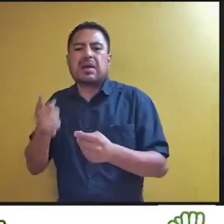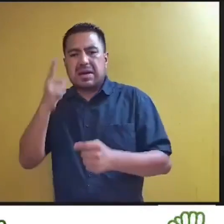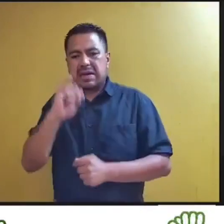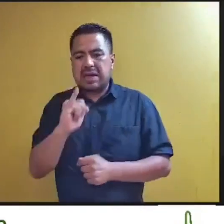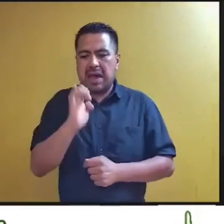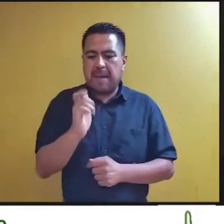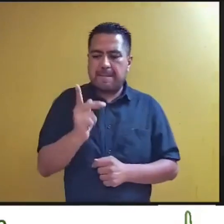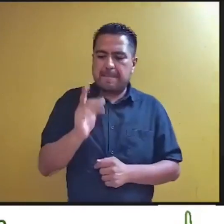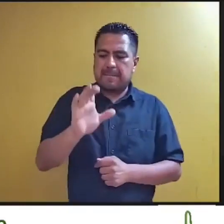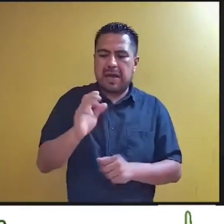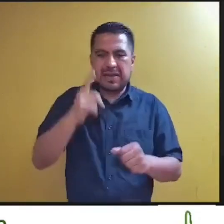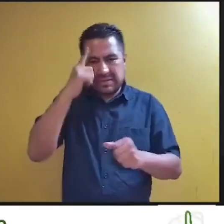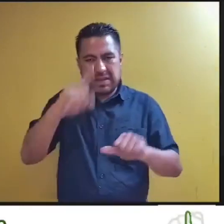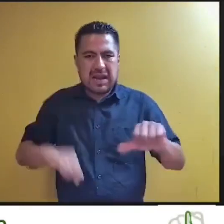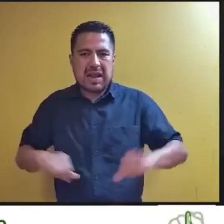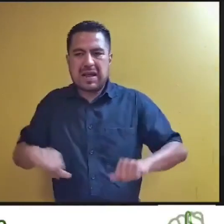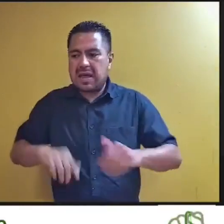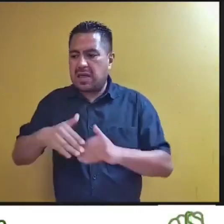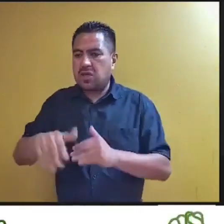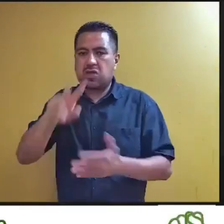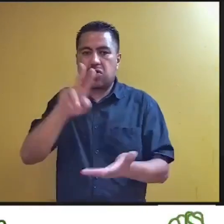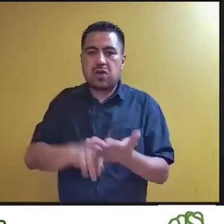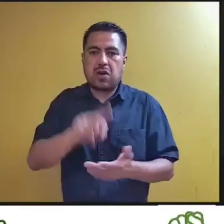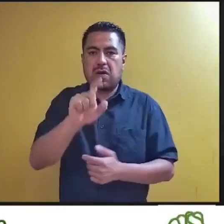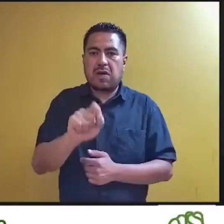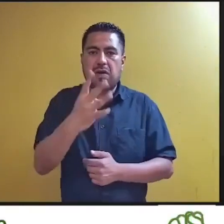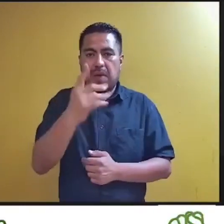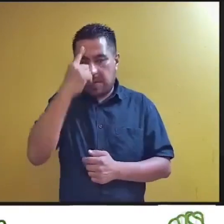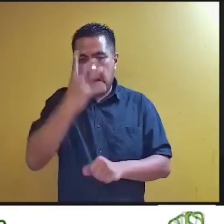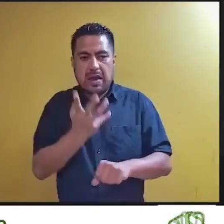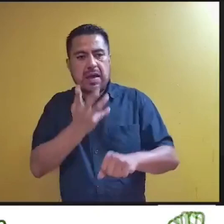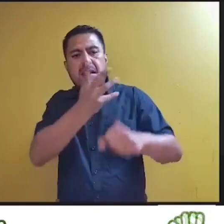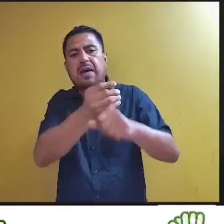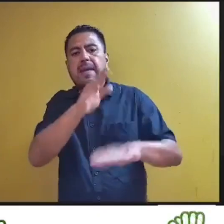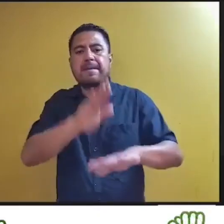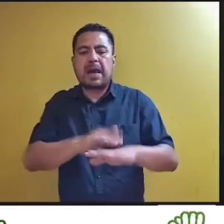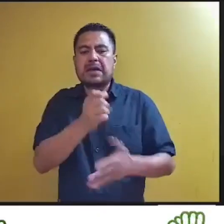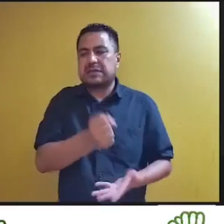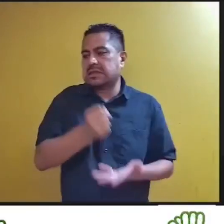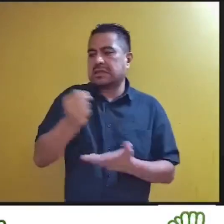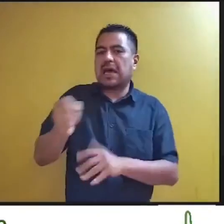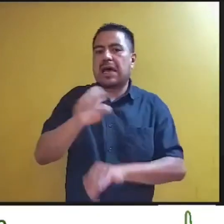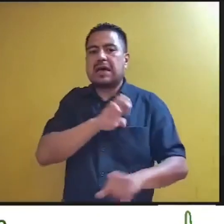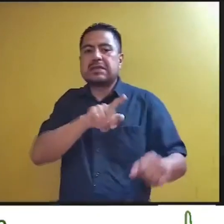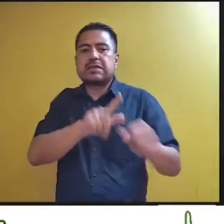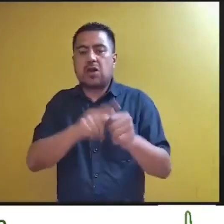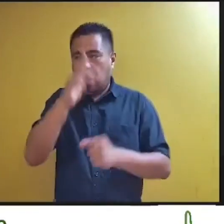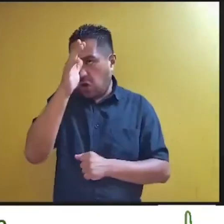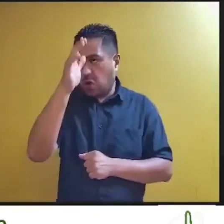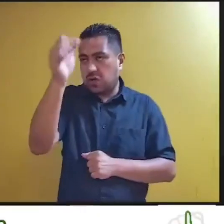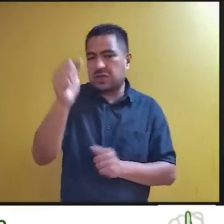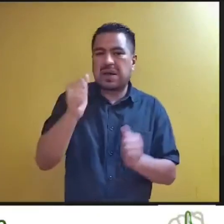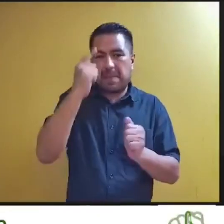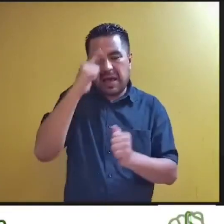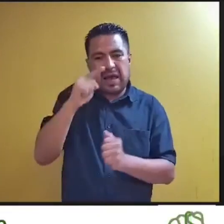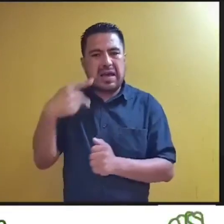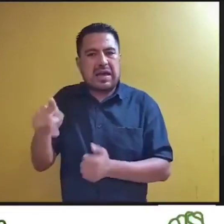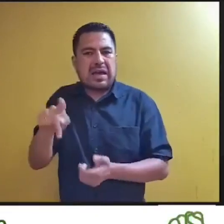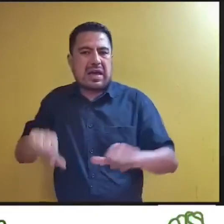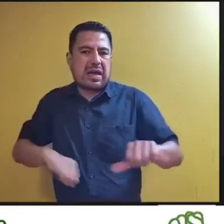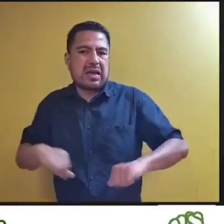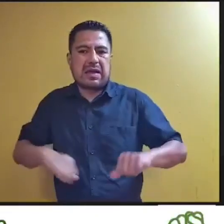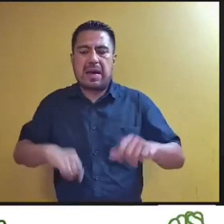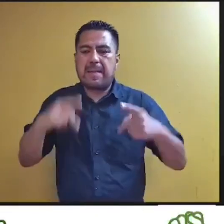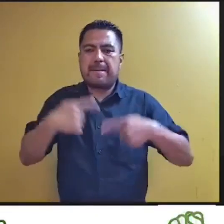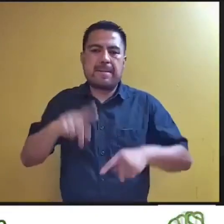Instituto Electoral para el ejercicio fiscal 2024 para que se agregue una partida presupuestal específica en concepto de dieta a favor de la